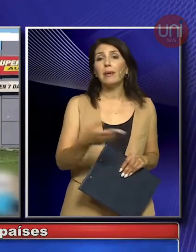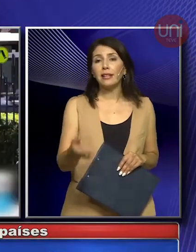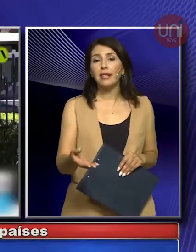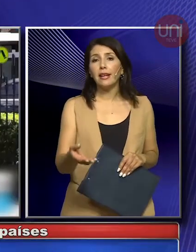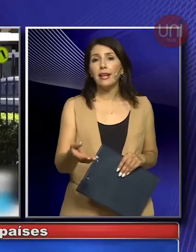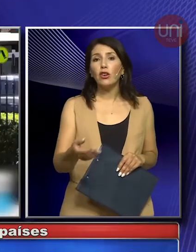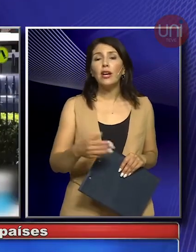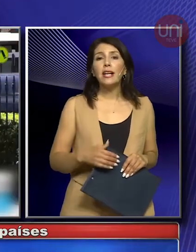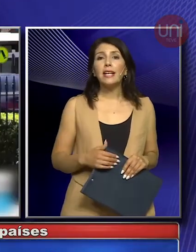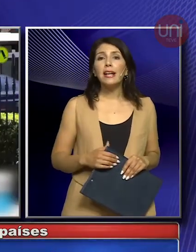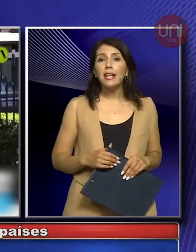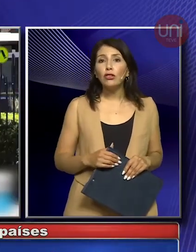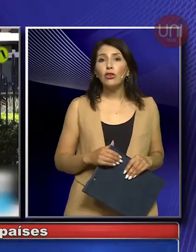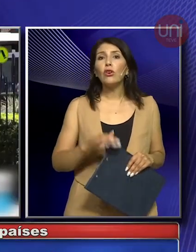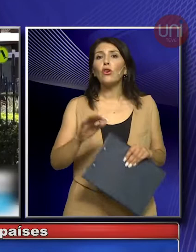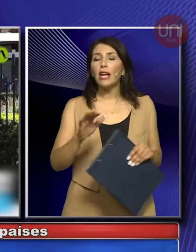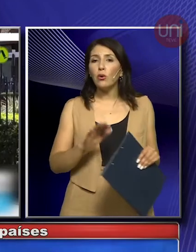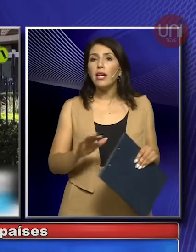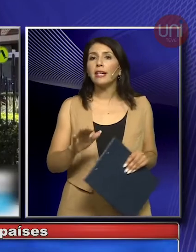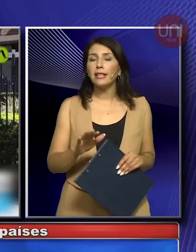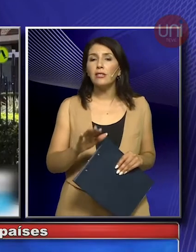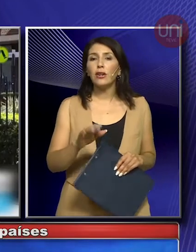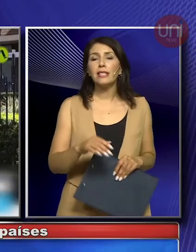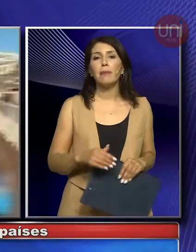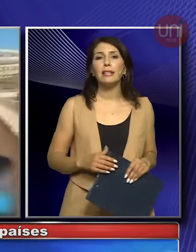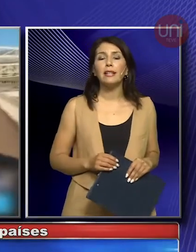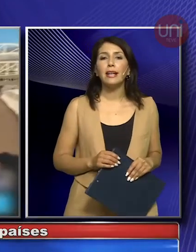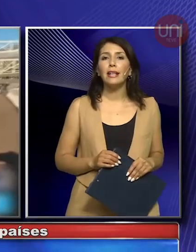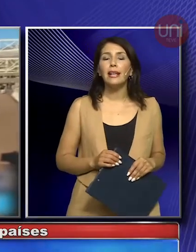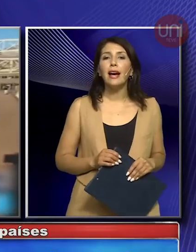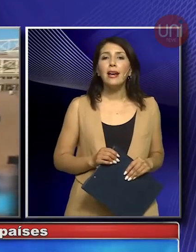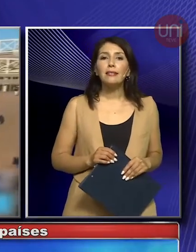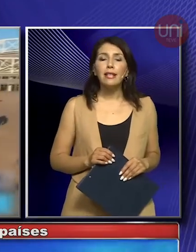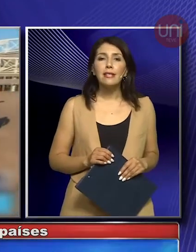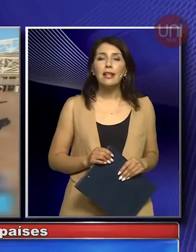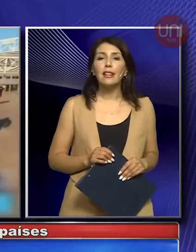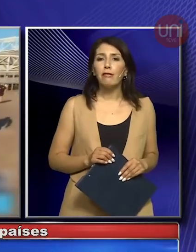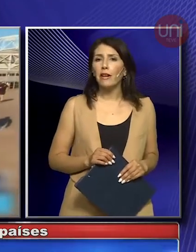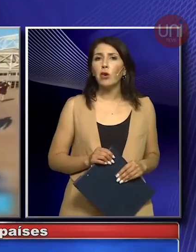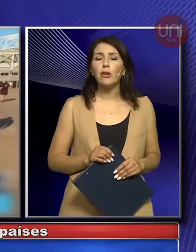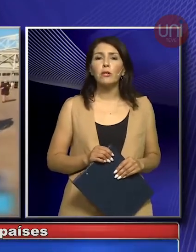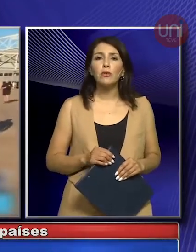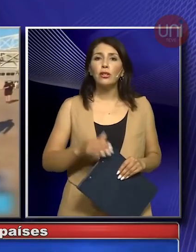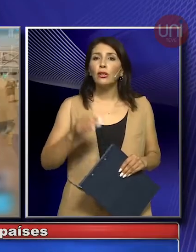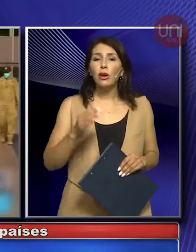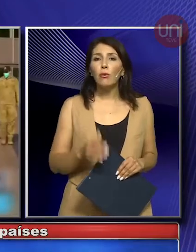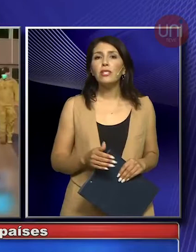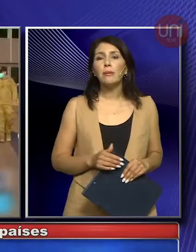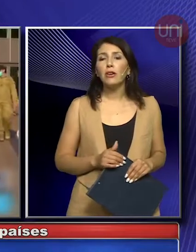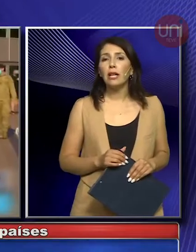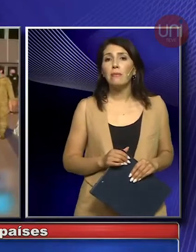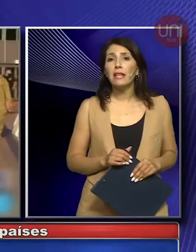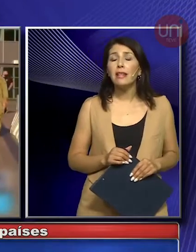Australia a partir de enero y el resto con algunas restricciones a partir de el día 13 de febrero pero se pusieron